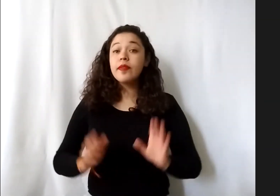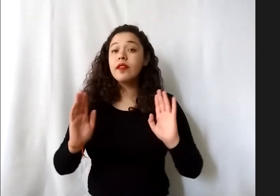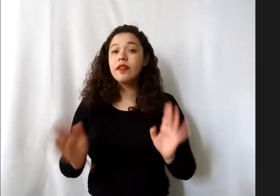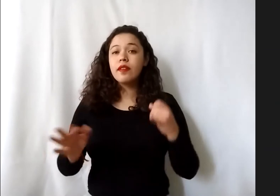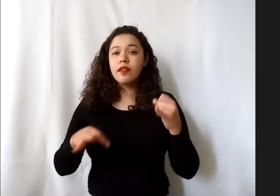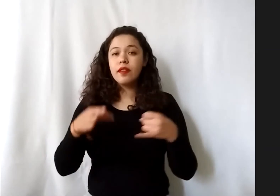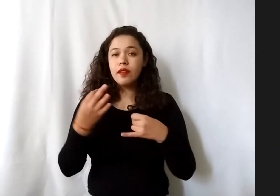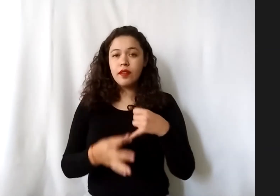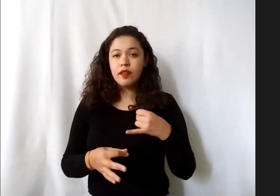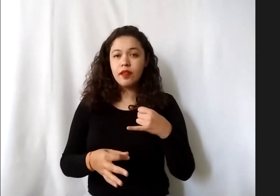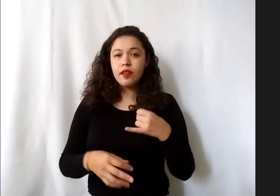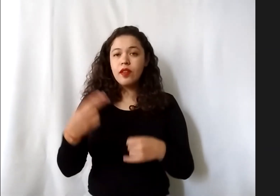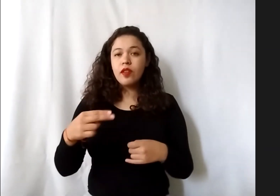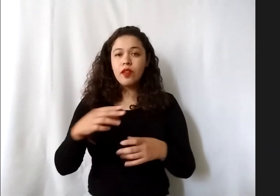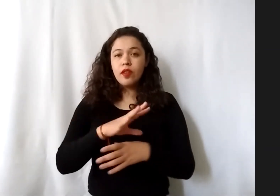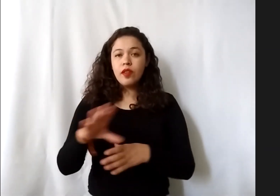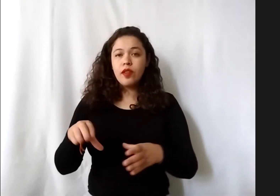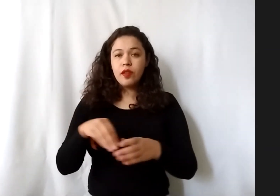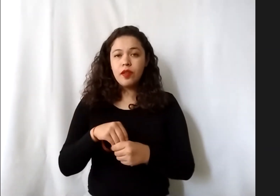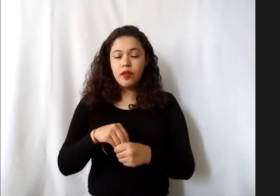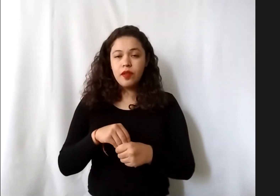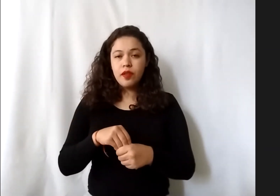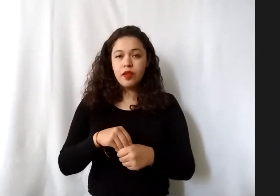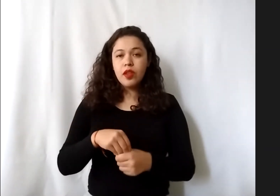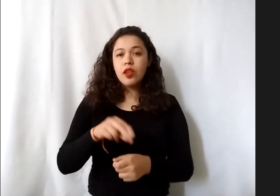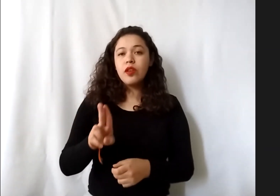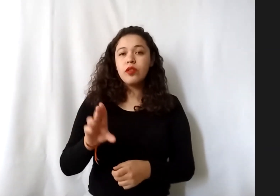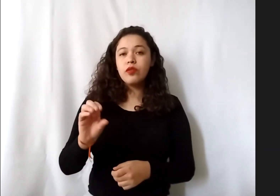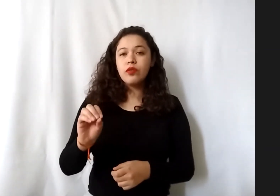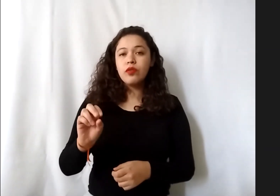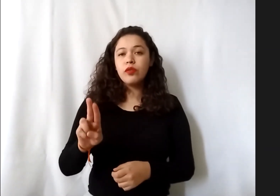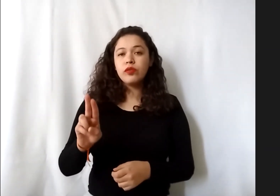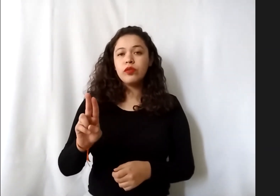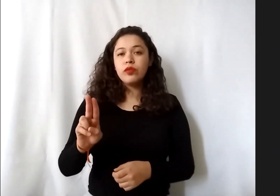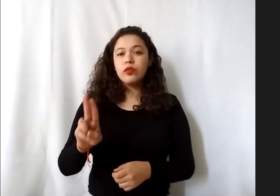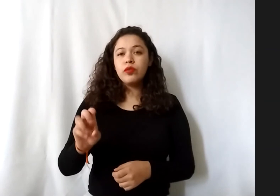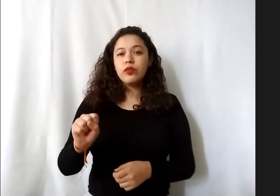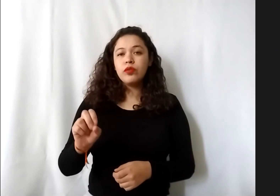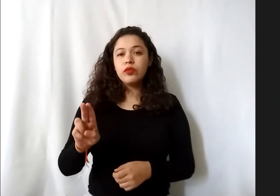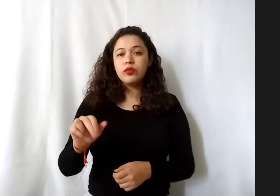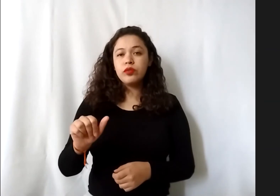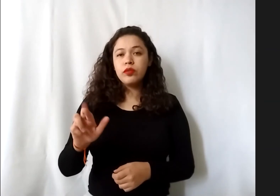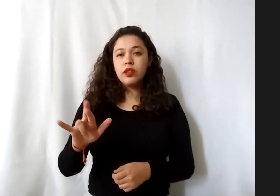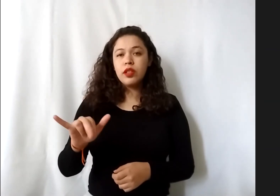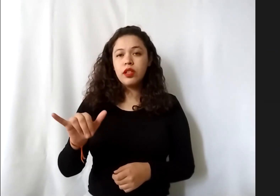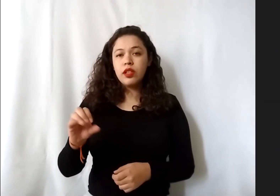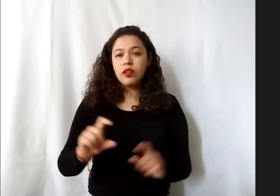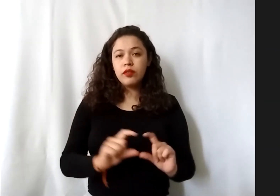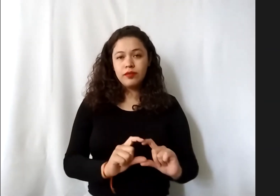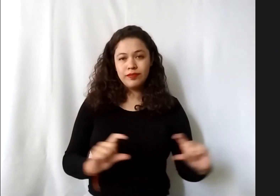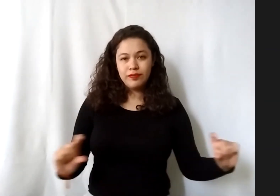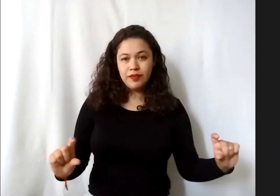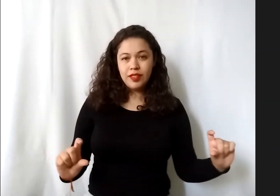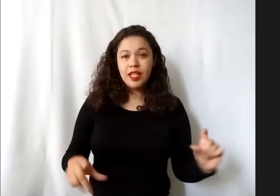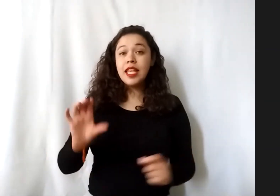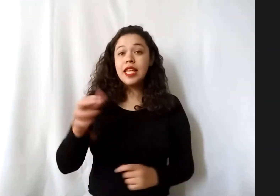no olviden colocar su nombre completo en el nombre de su usuario y colocar en el chat de qué IAP